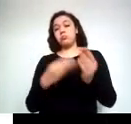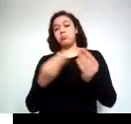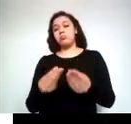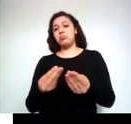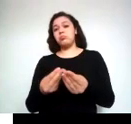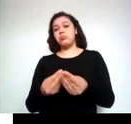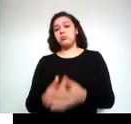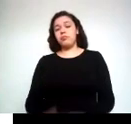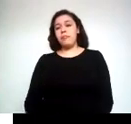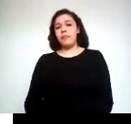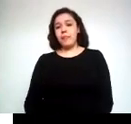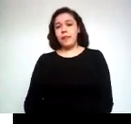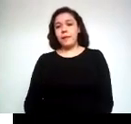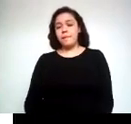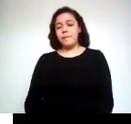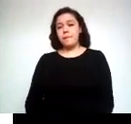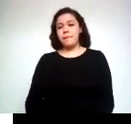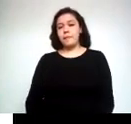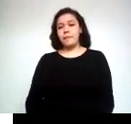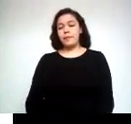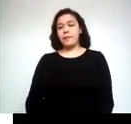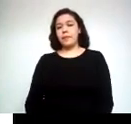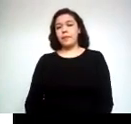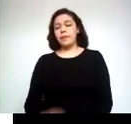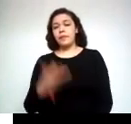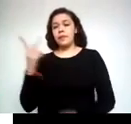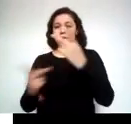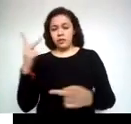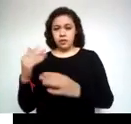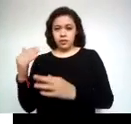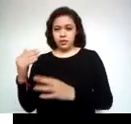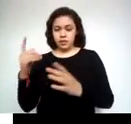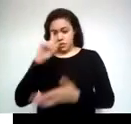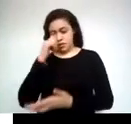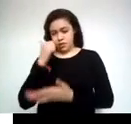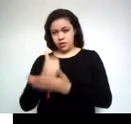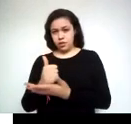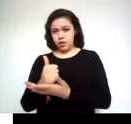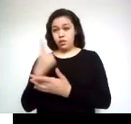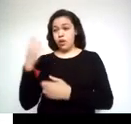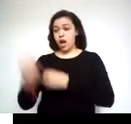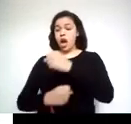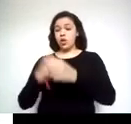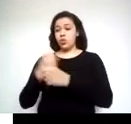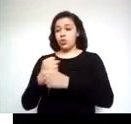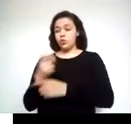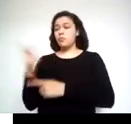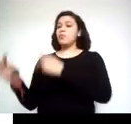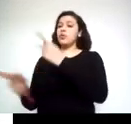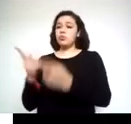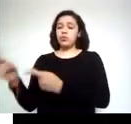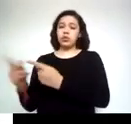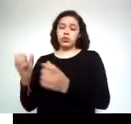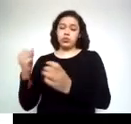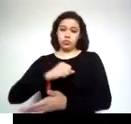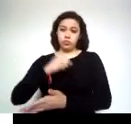Bueno, los cuestionarios se aplican los de identificación de acontecimiento traumático severo cada año. Es una obligación que implica